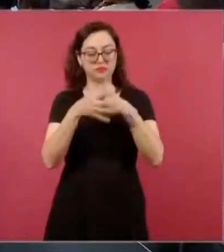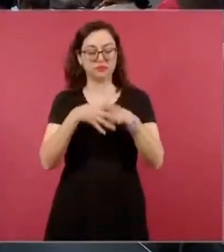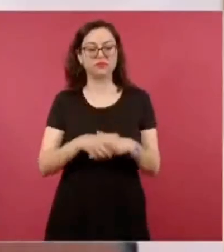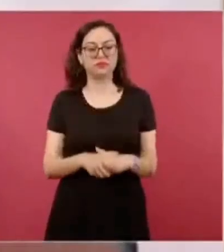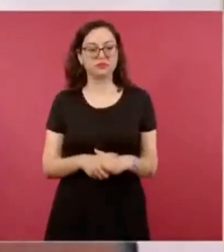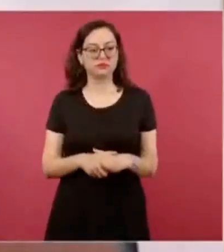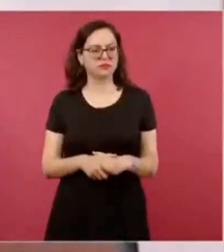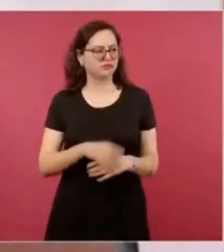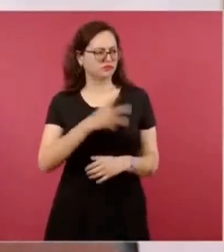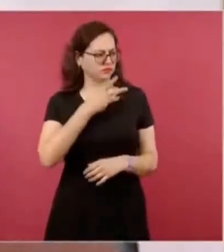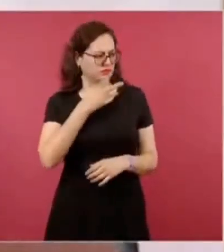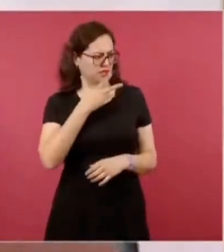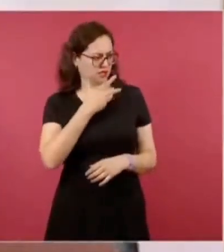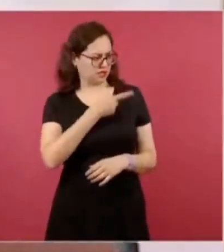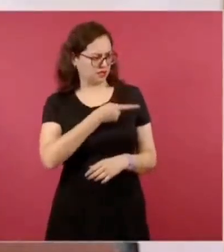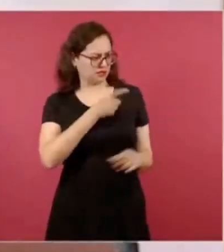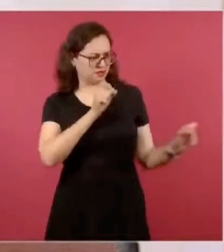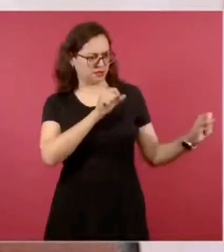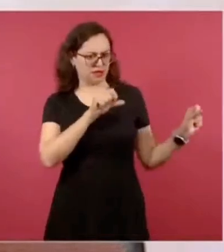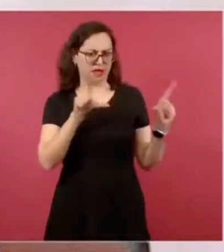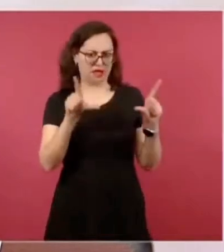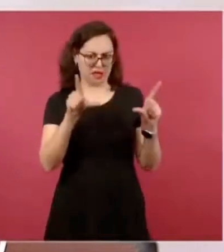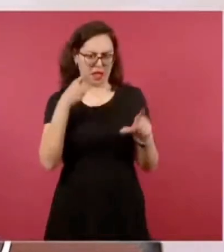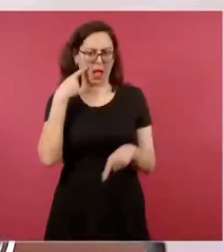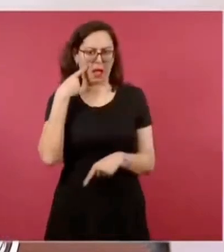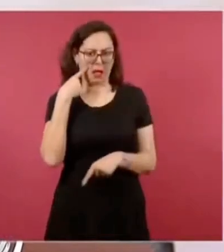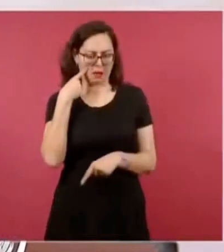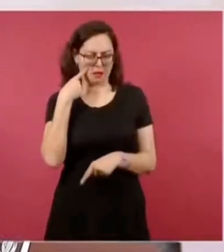A ver si lo encuentras.